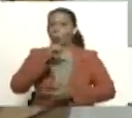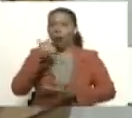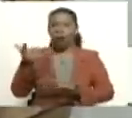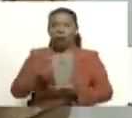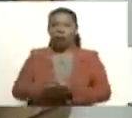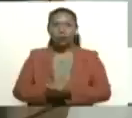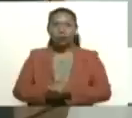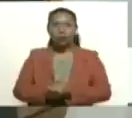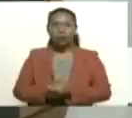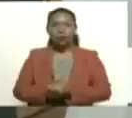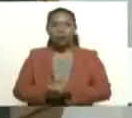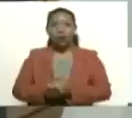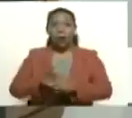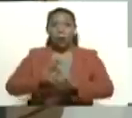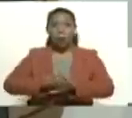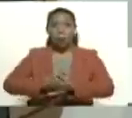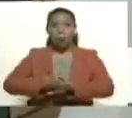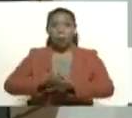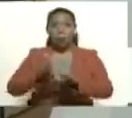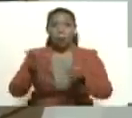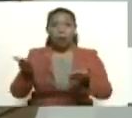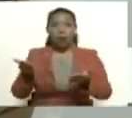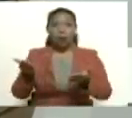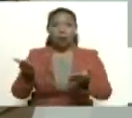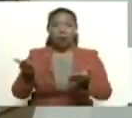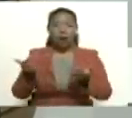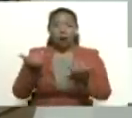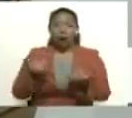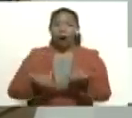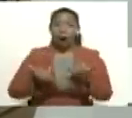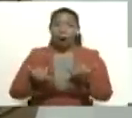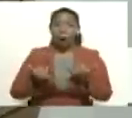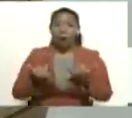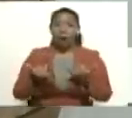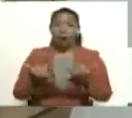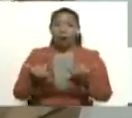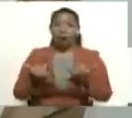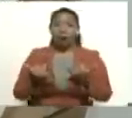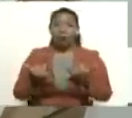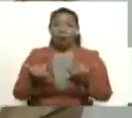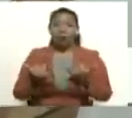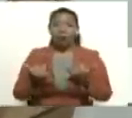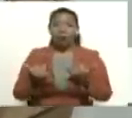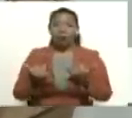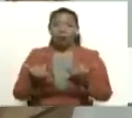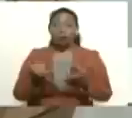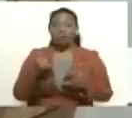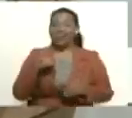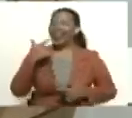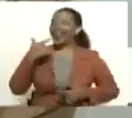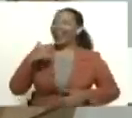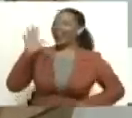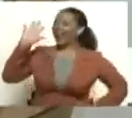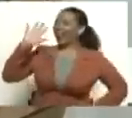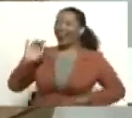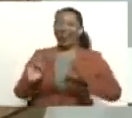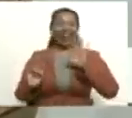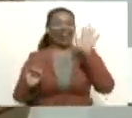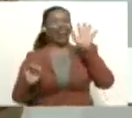Porque como ya Trump es presidente de los Estados Unidos, entonces ahora es pelándole el diente a ver si Biden les